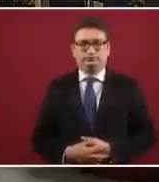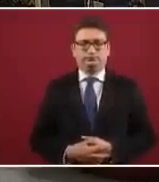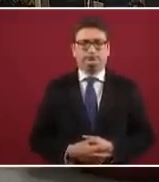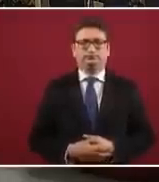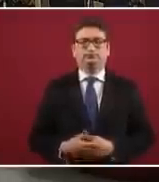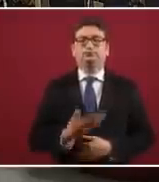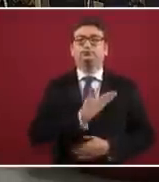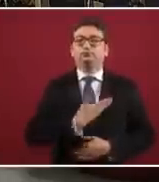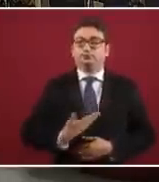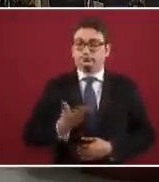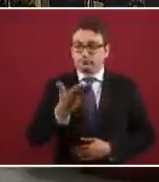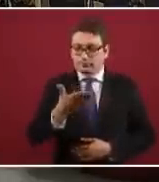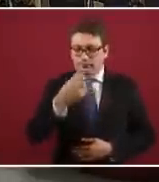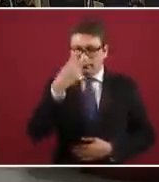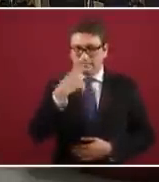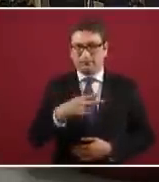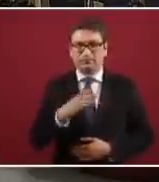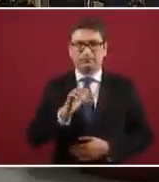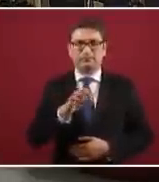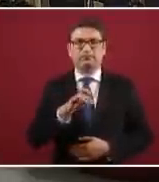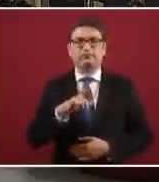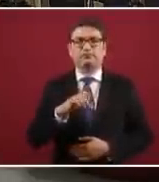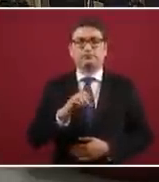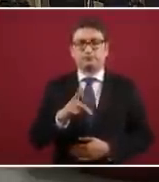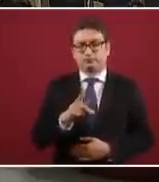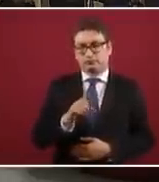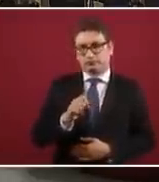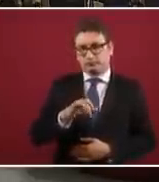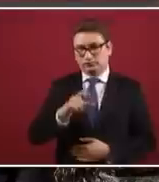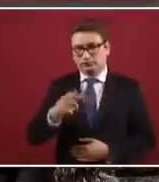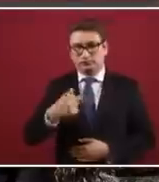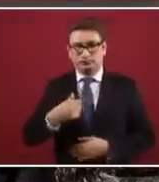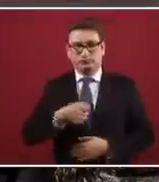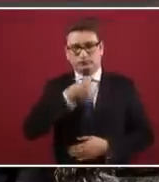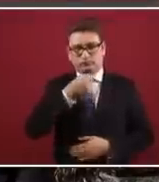Presidente legítimo de México, Carlos Pozos, reportero de Petróleo y Energía.